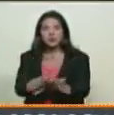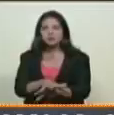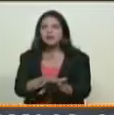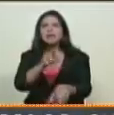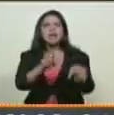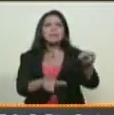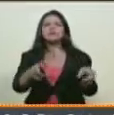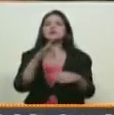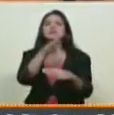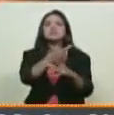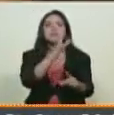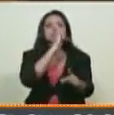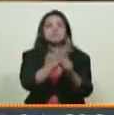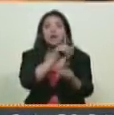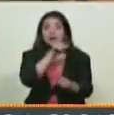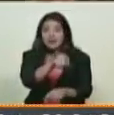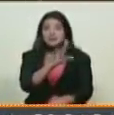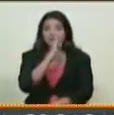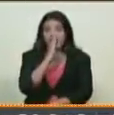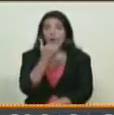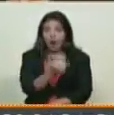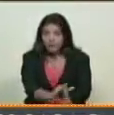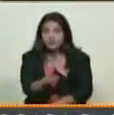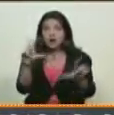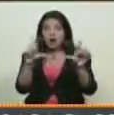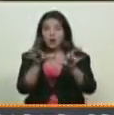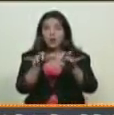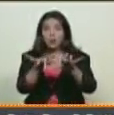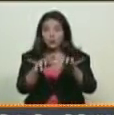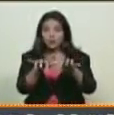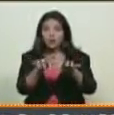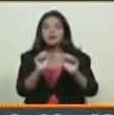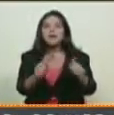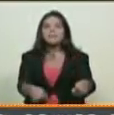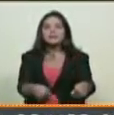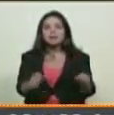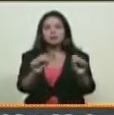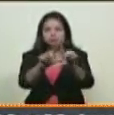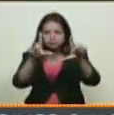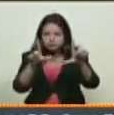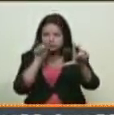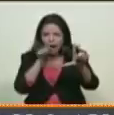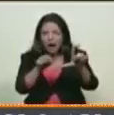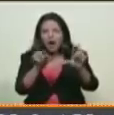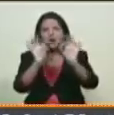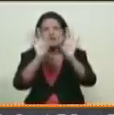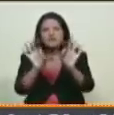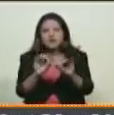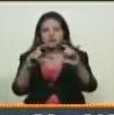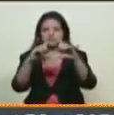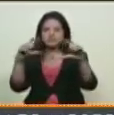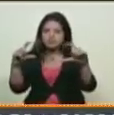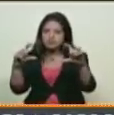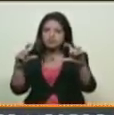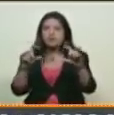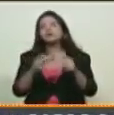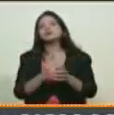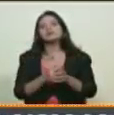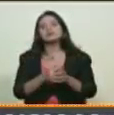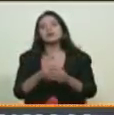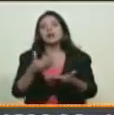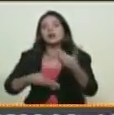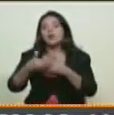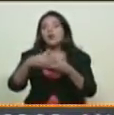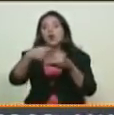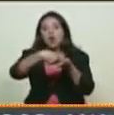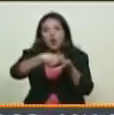gente iba y sabía que en ese banco y una computadora y empezaron a aparecer entonces los formatos las letras de cambio los